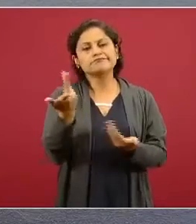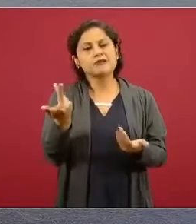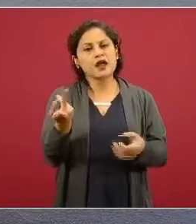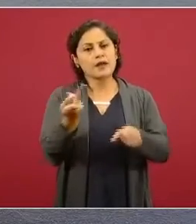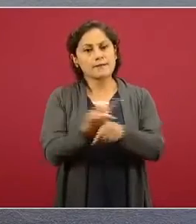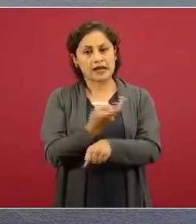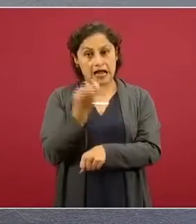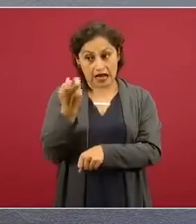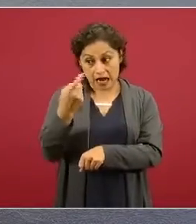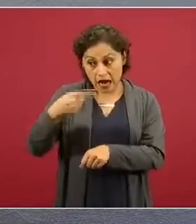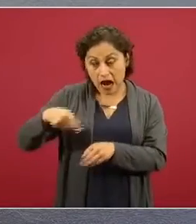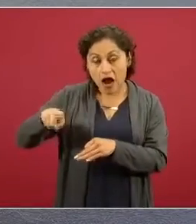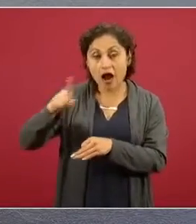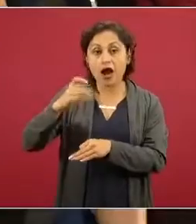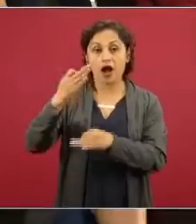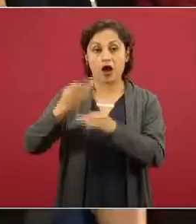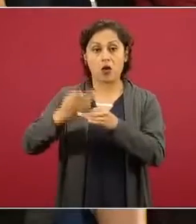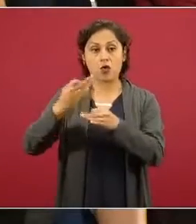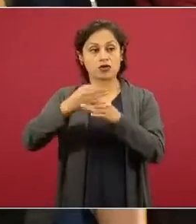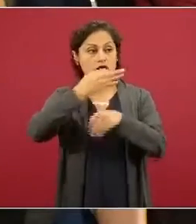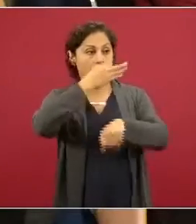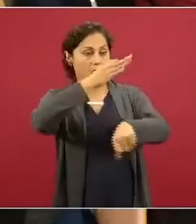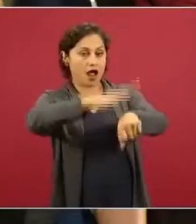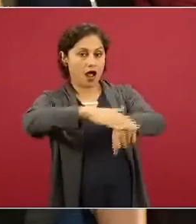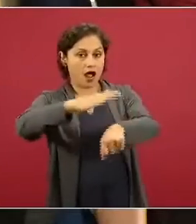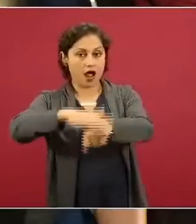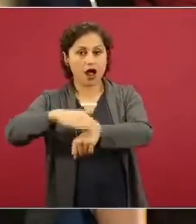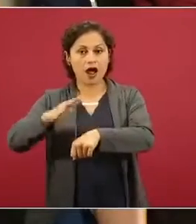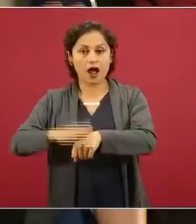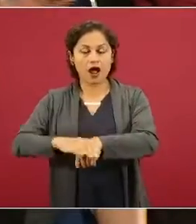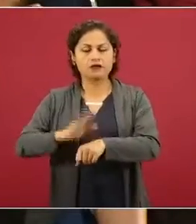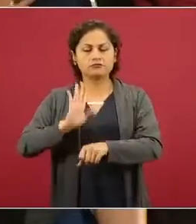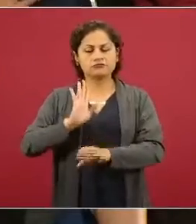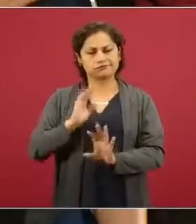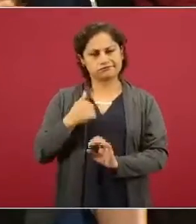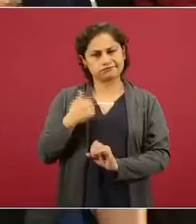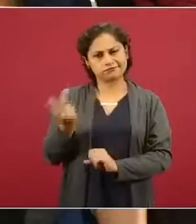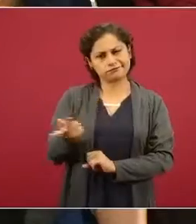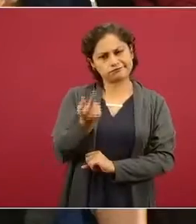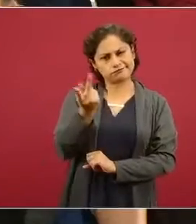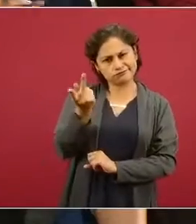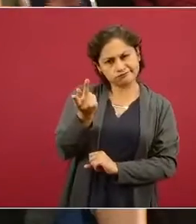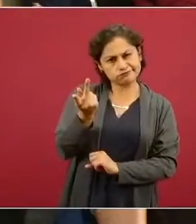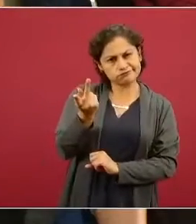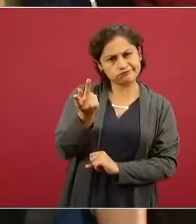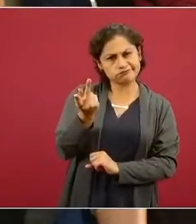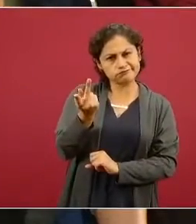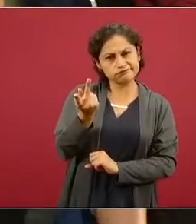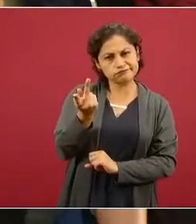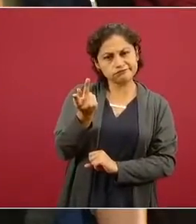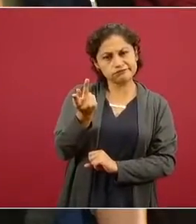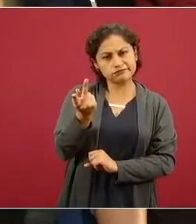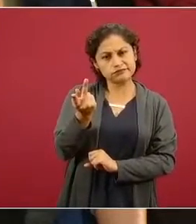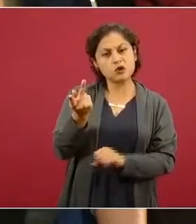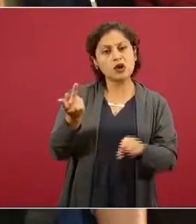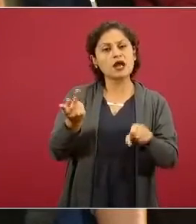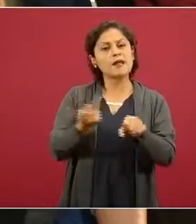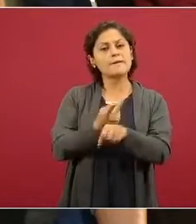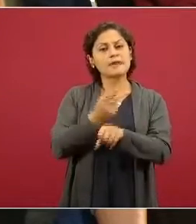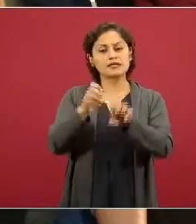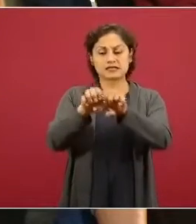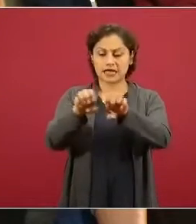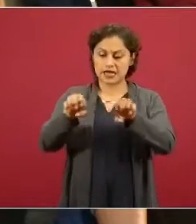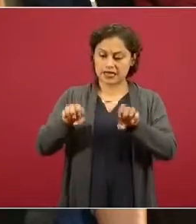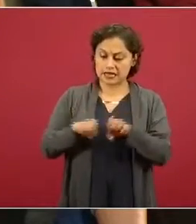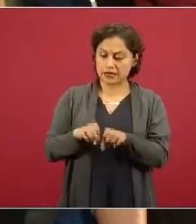este alertamiento, digámoslo, ¿qué está pasando entonces con el equipo COVID que se